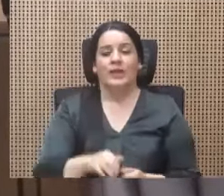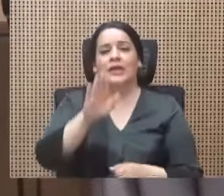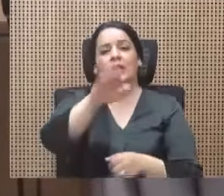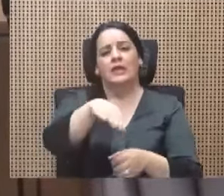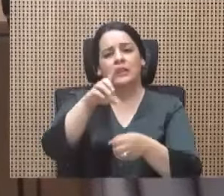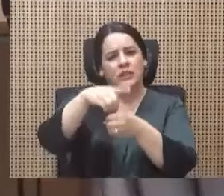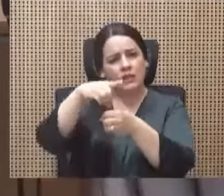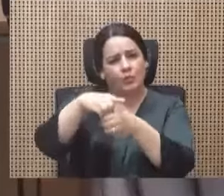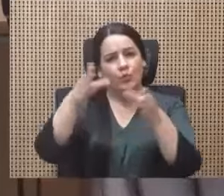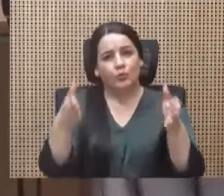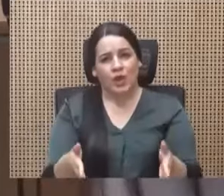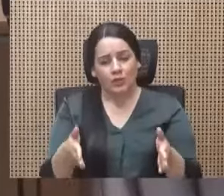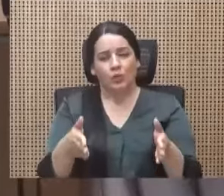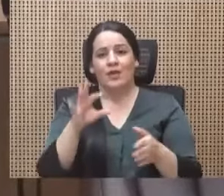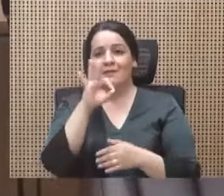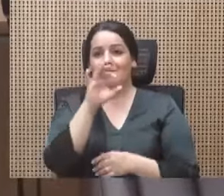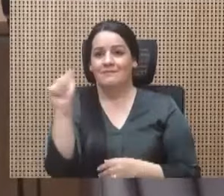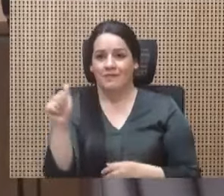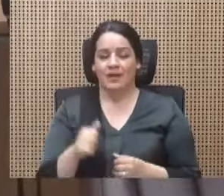Diputados del Frente Amplio,